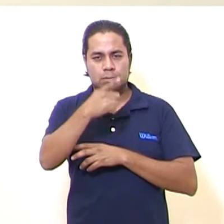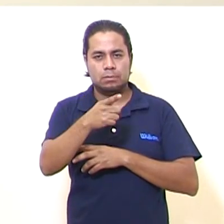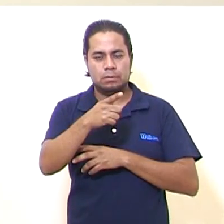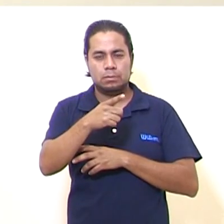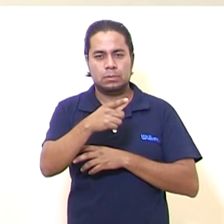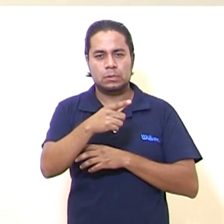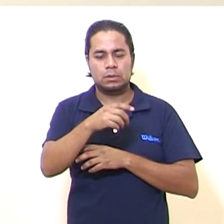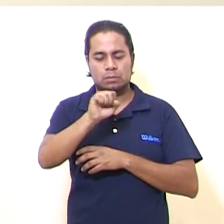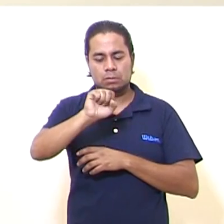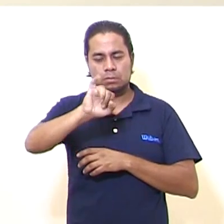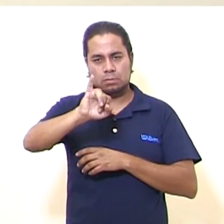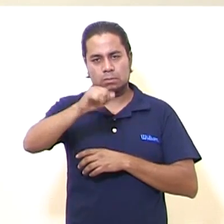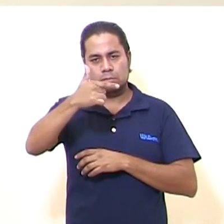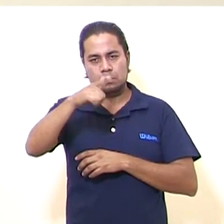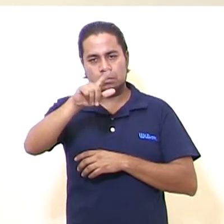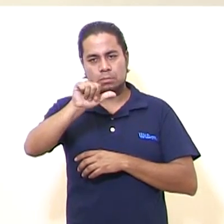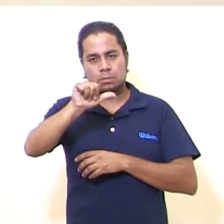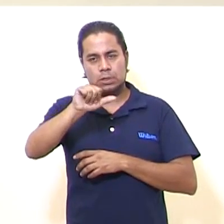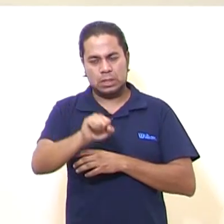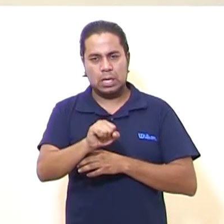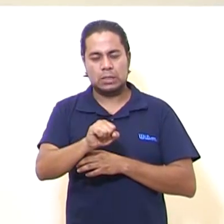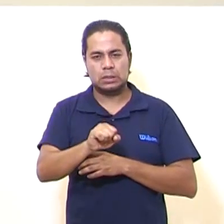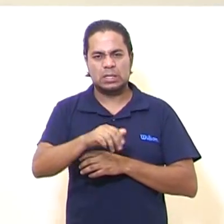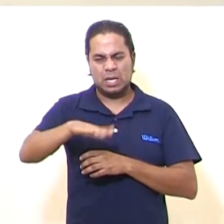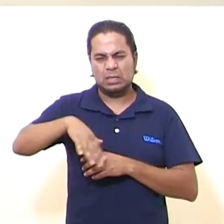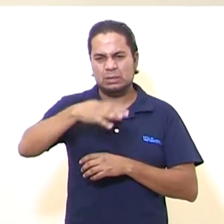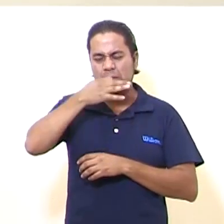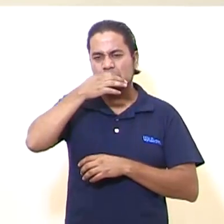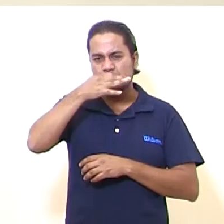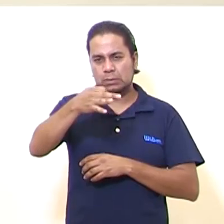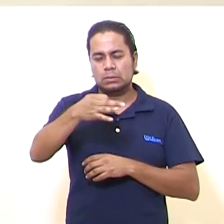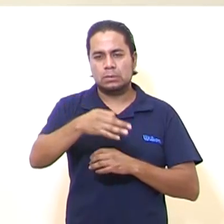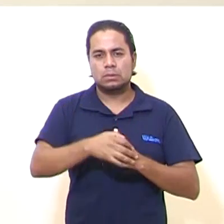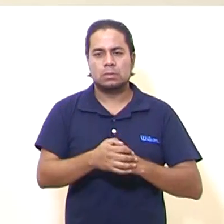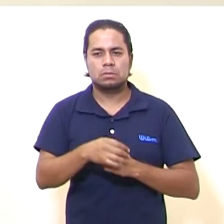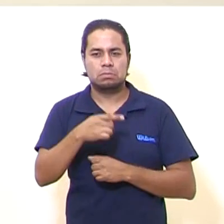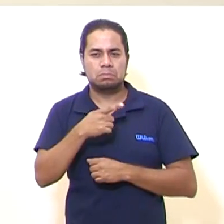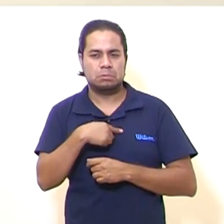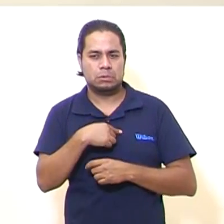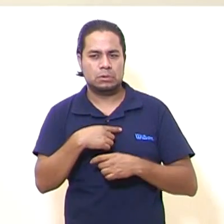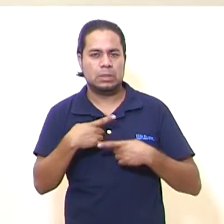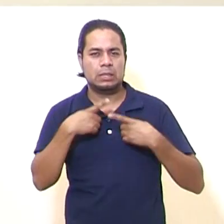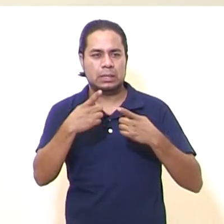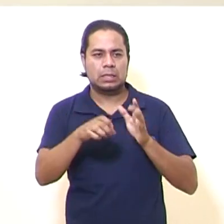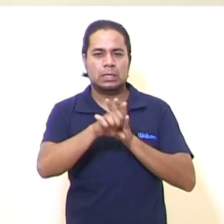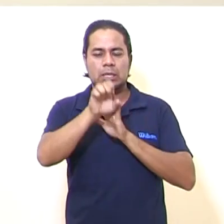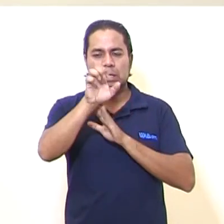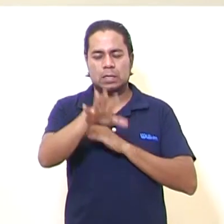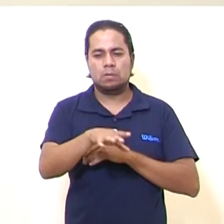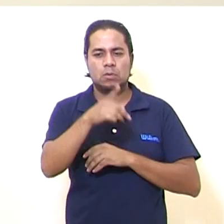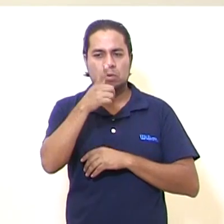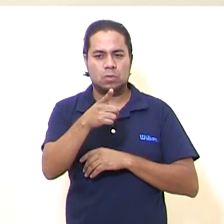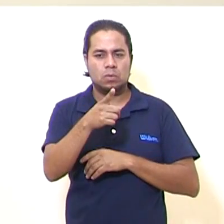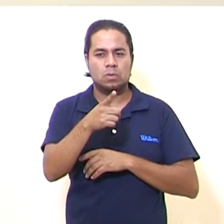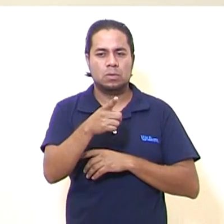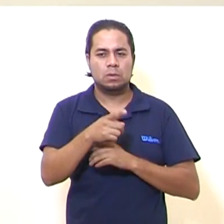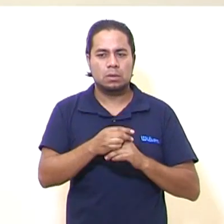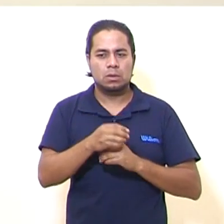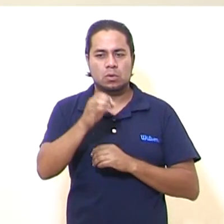las siglas. Las siglas. Yo te puse acá esta